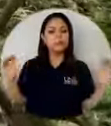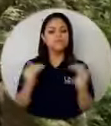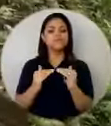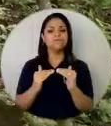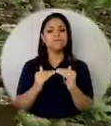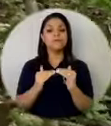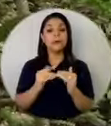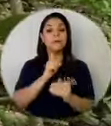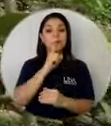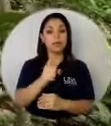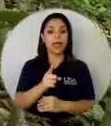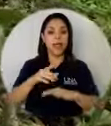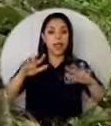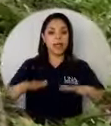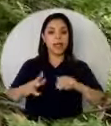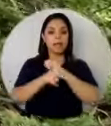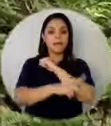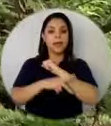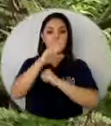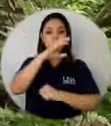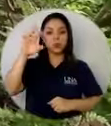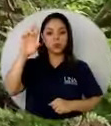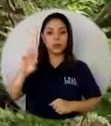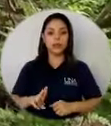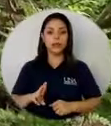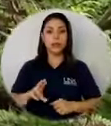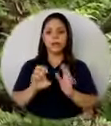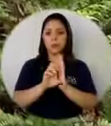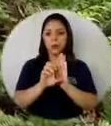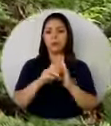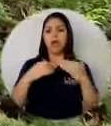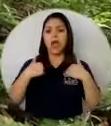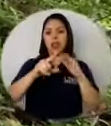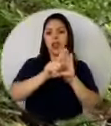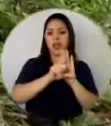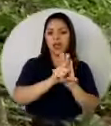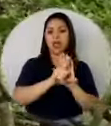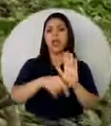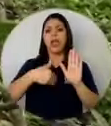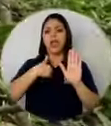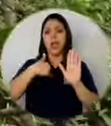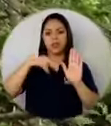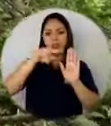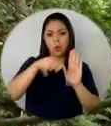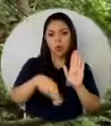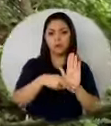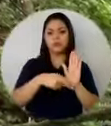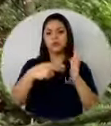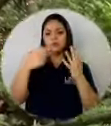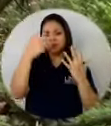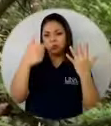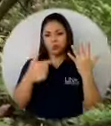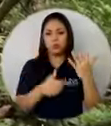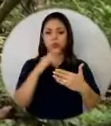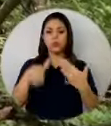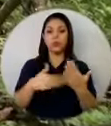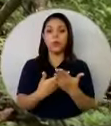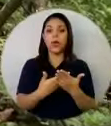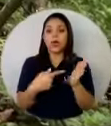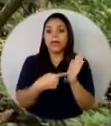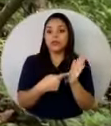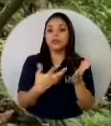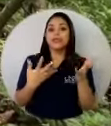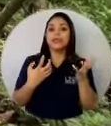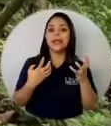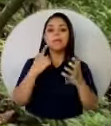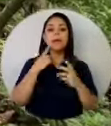tal que si bien es cierto, en países como Costa Rica, por ejemplo, tenemos normativa, tenemos jurisprudencia que de